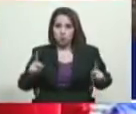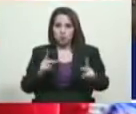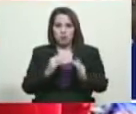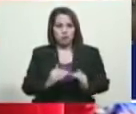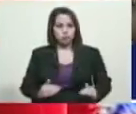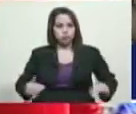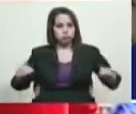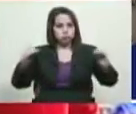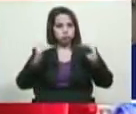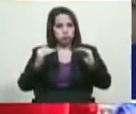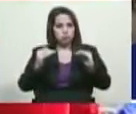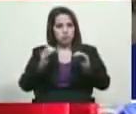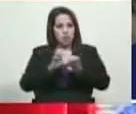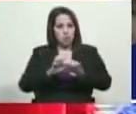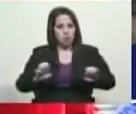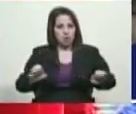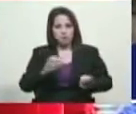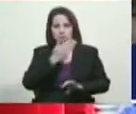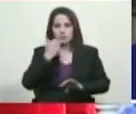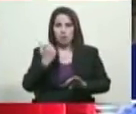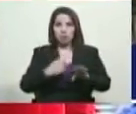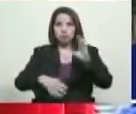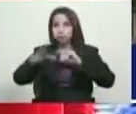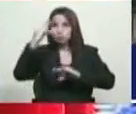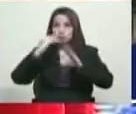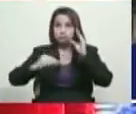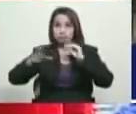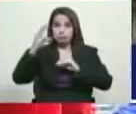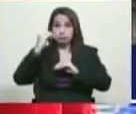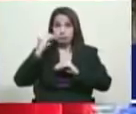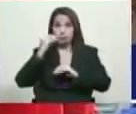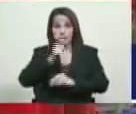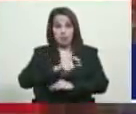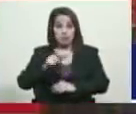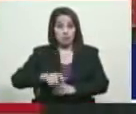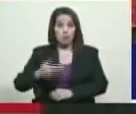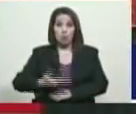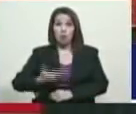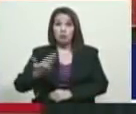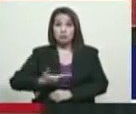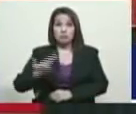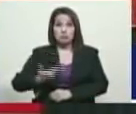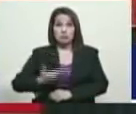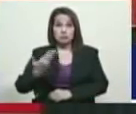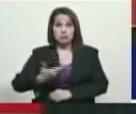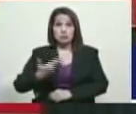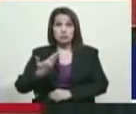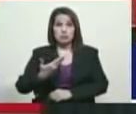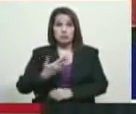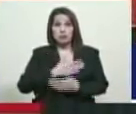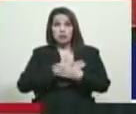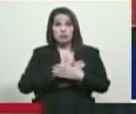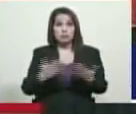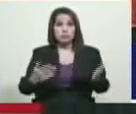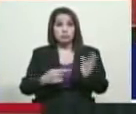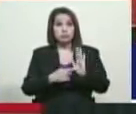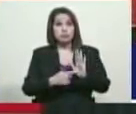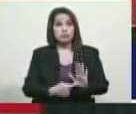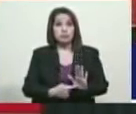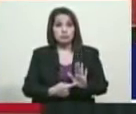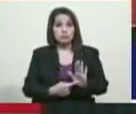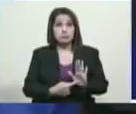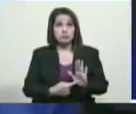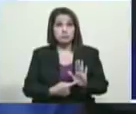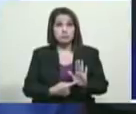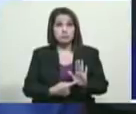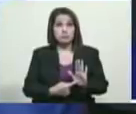de educarse. Y es que justamente ha hecho inversiones importantes en lo que se refiere a la expansión de los diferentes ambientes para